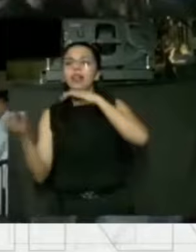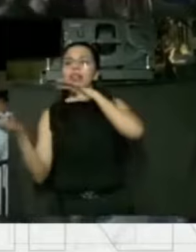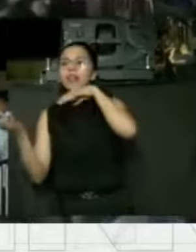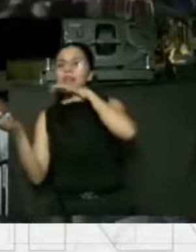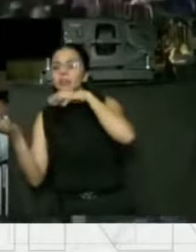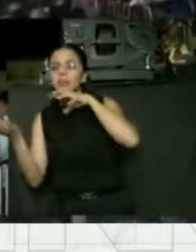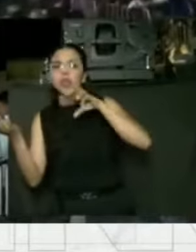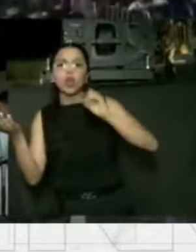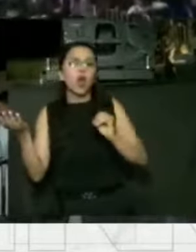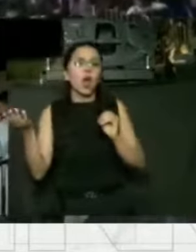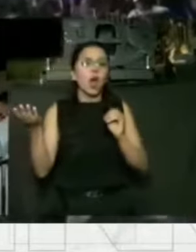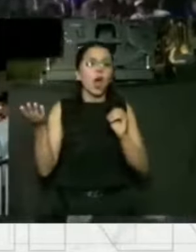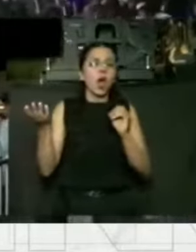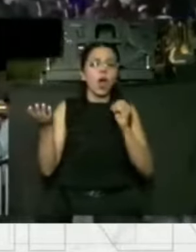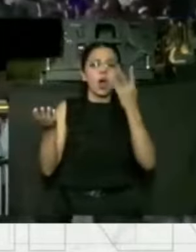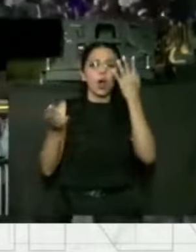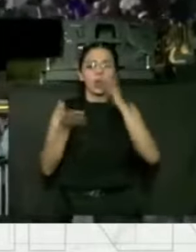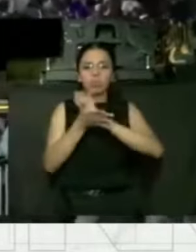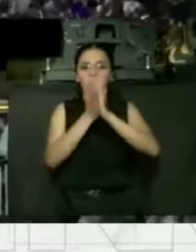¿Transformación o corrupción?